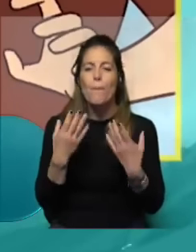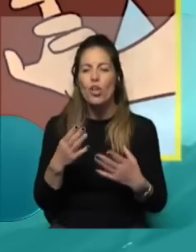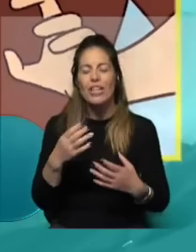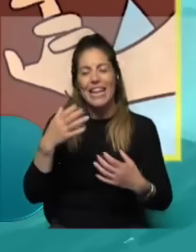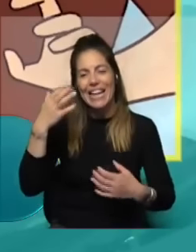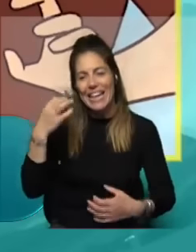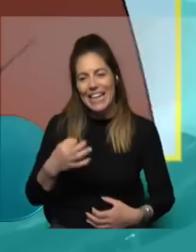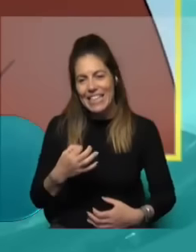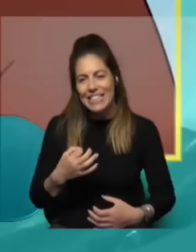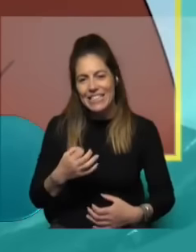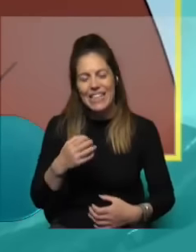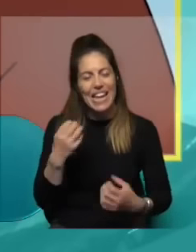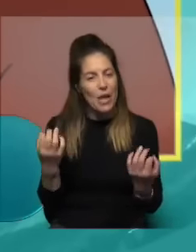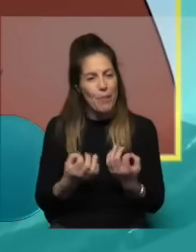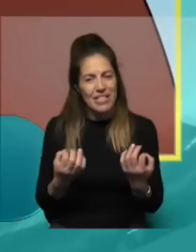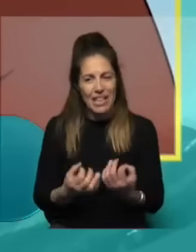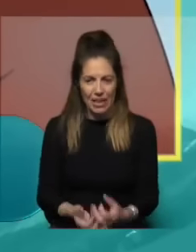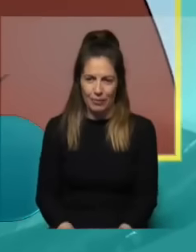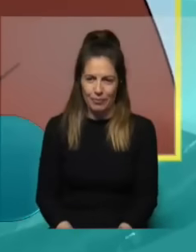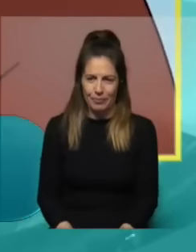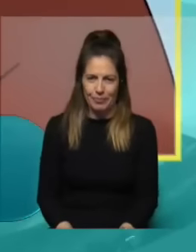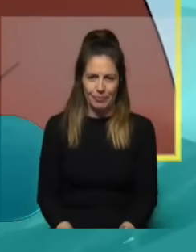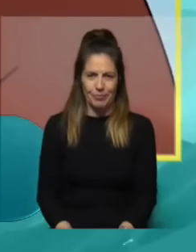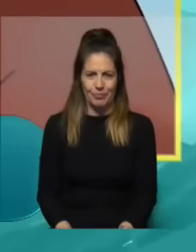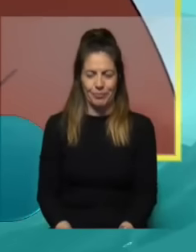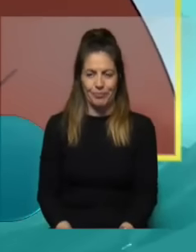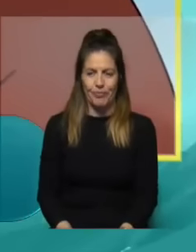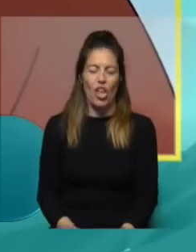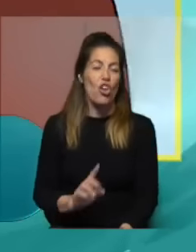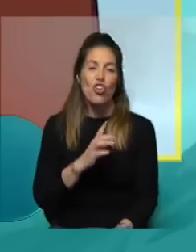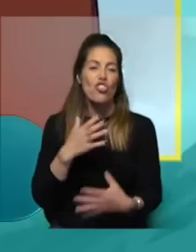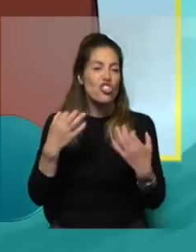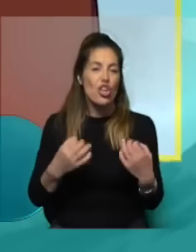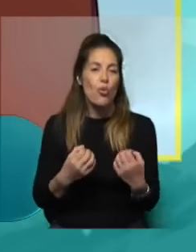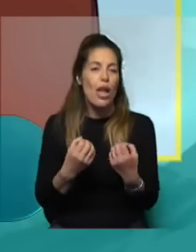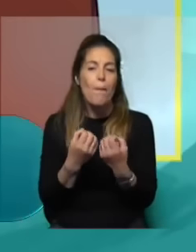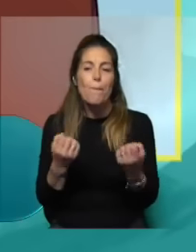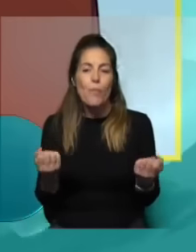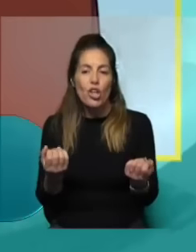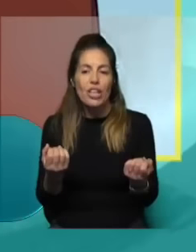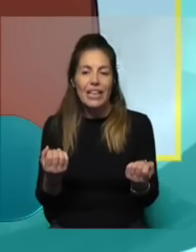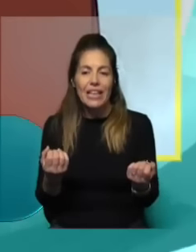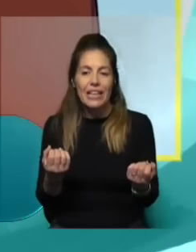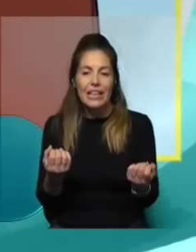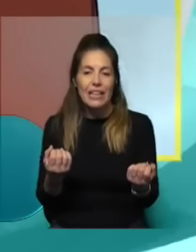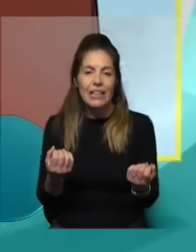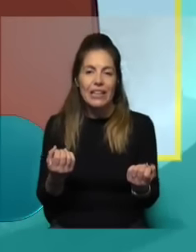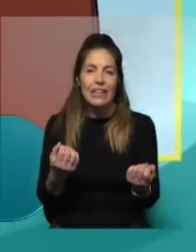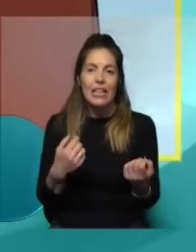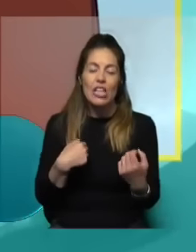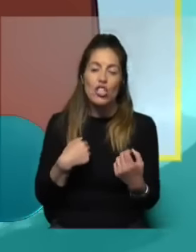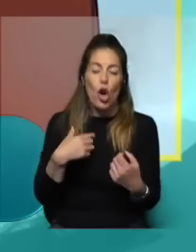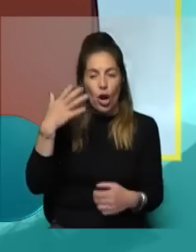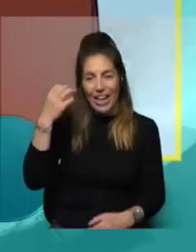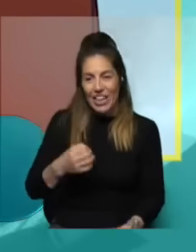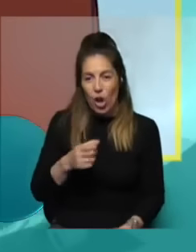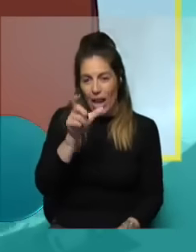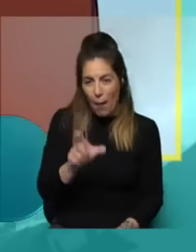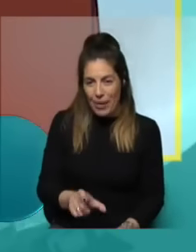parece que es tan especial? No estoy segura de por qué puede haber llegado a pegar. Yo creo que a la